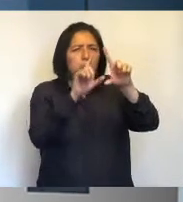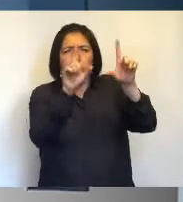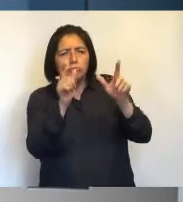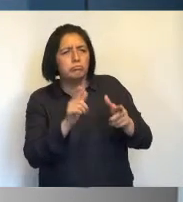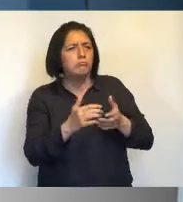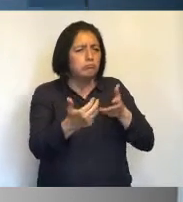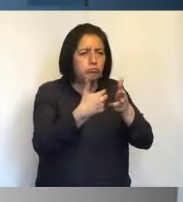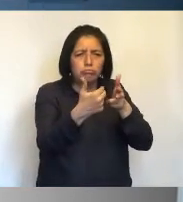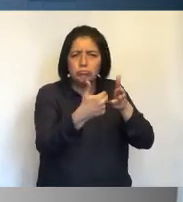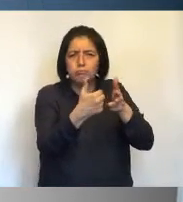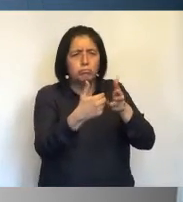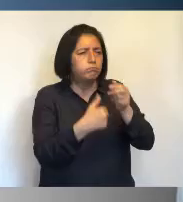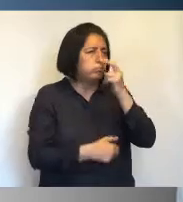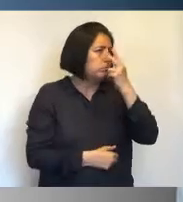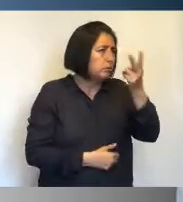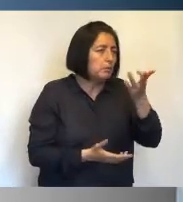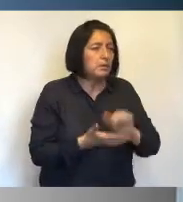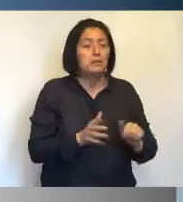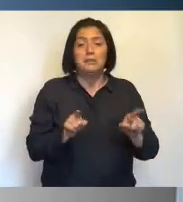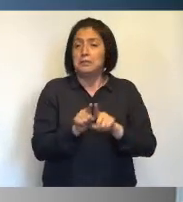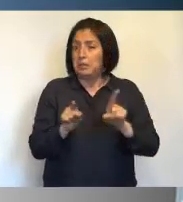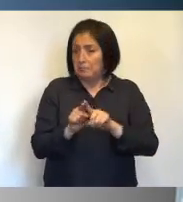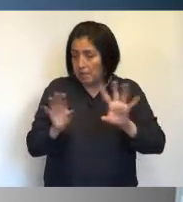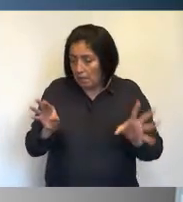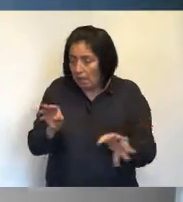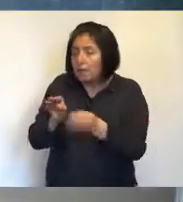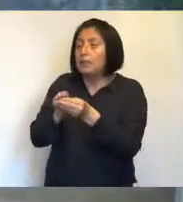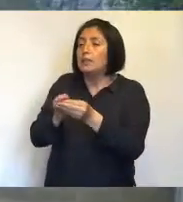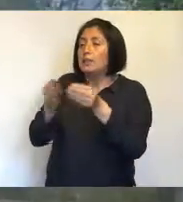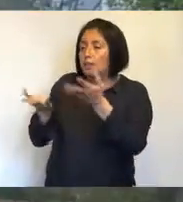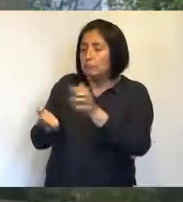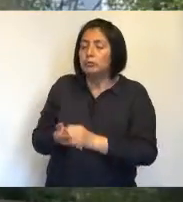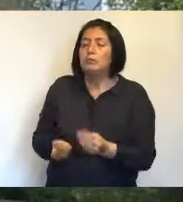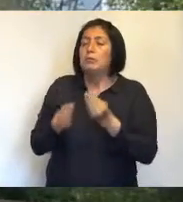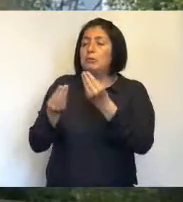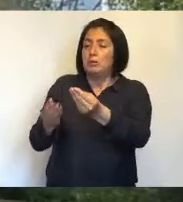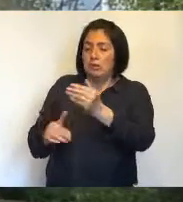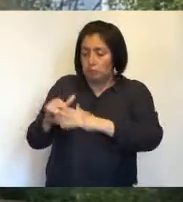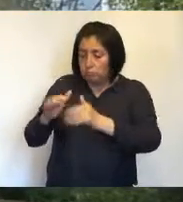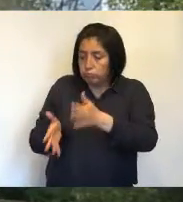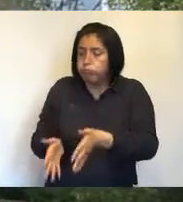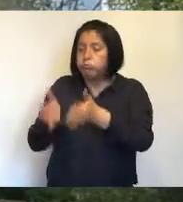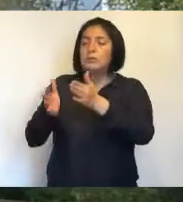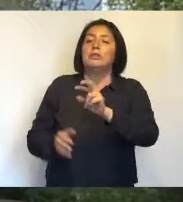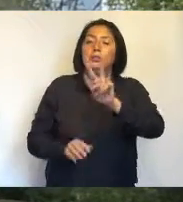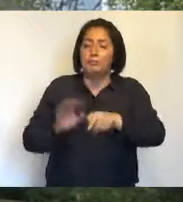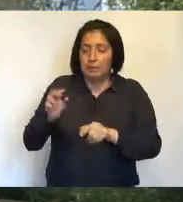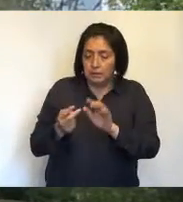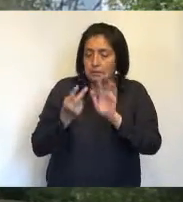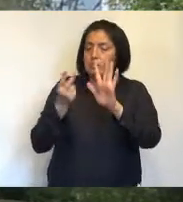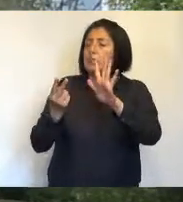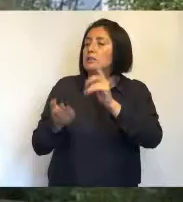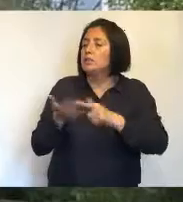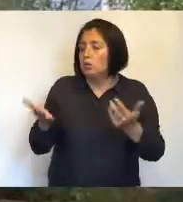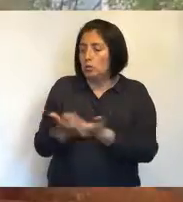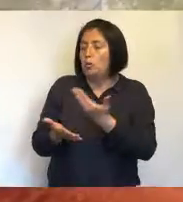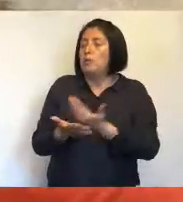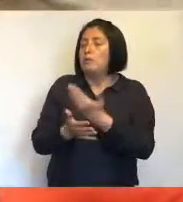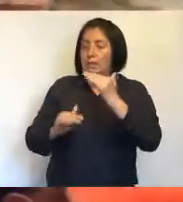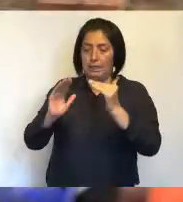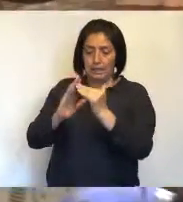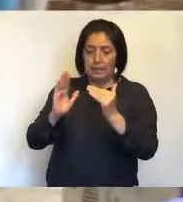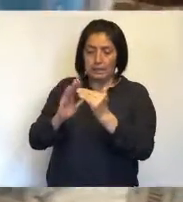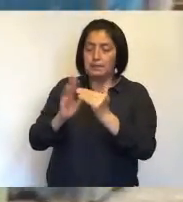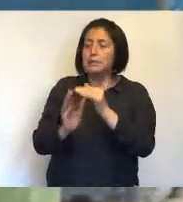de monitoreo de tránsito. En adición a esto, también estamos entregando en el 2017 nuestra